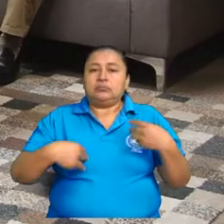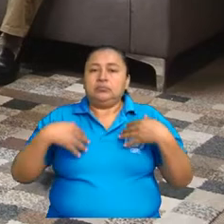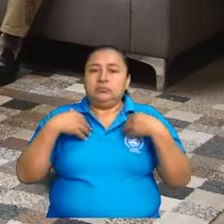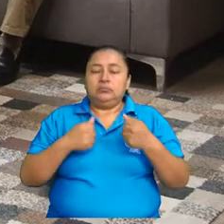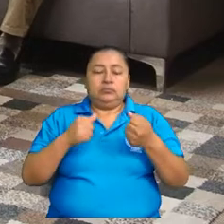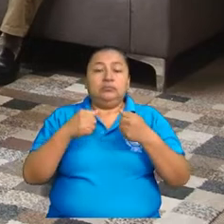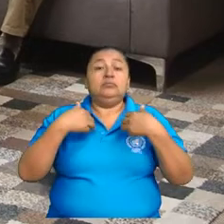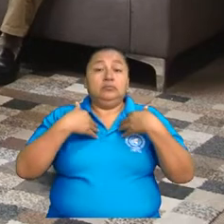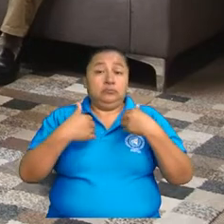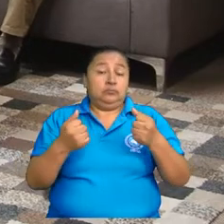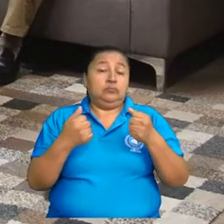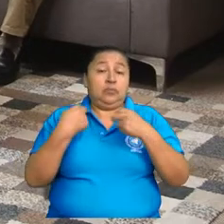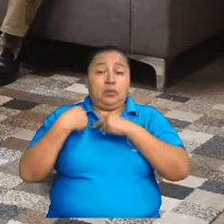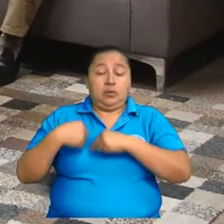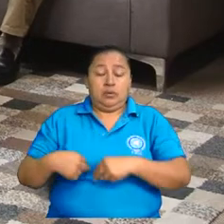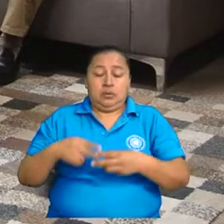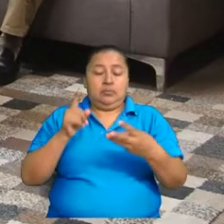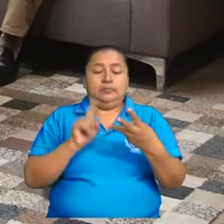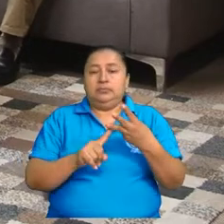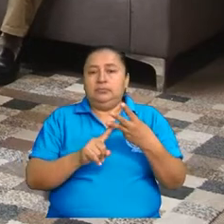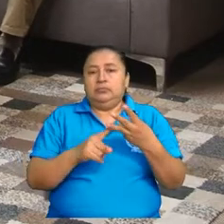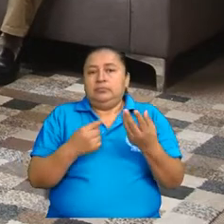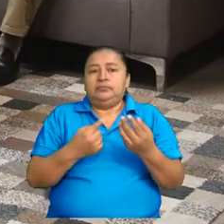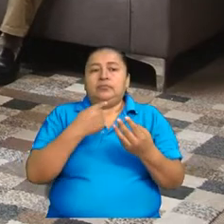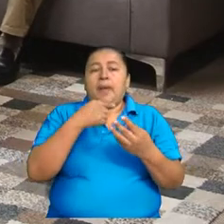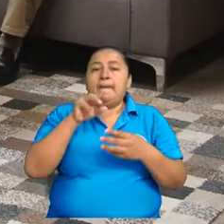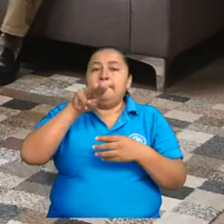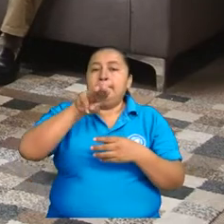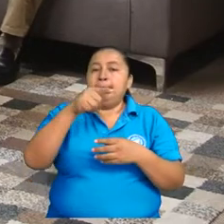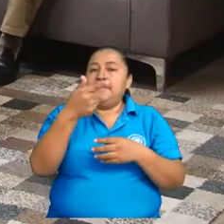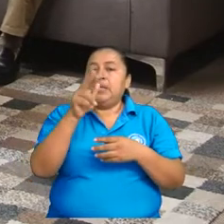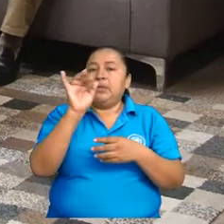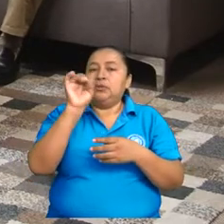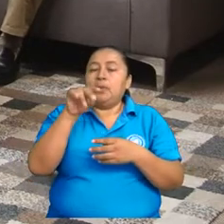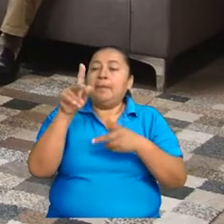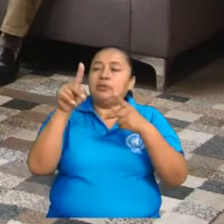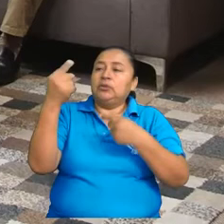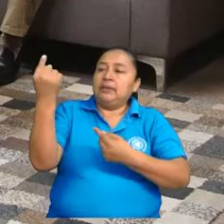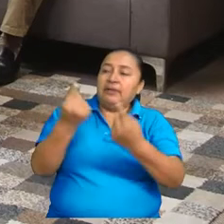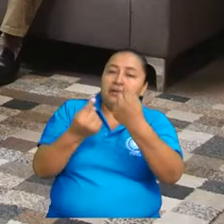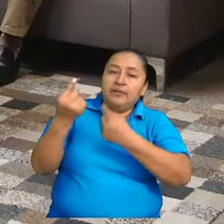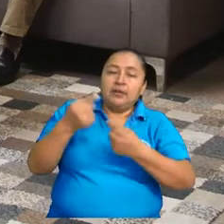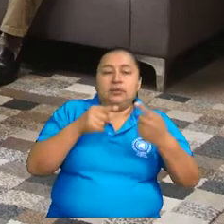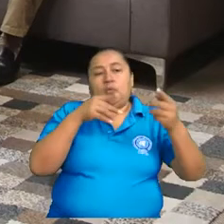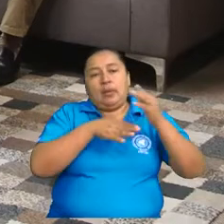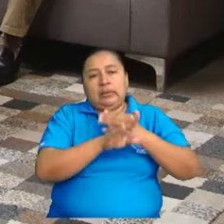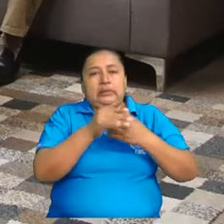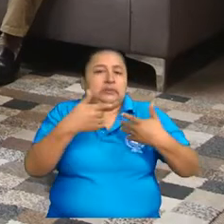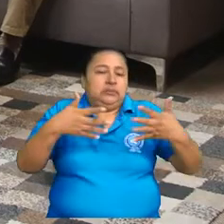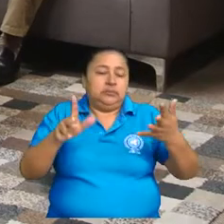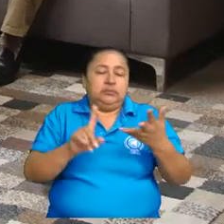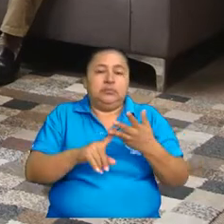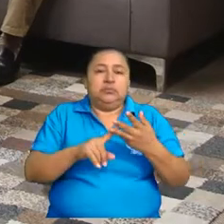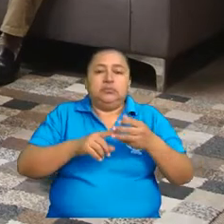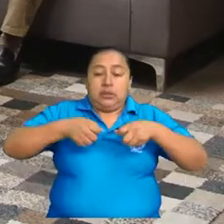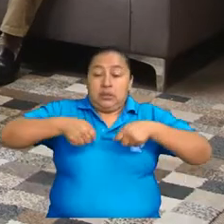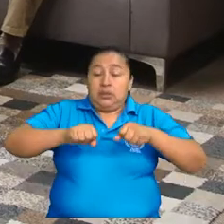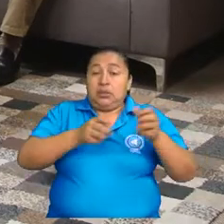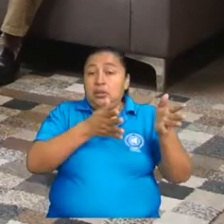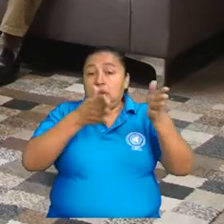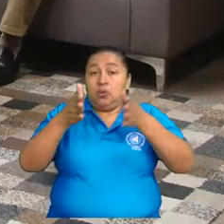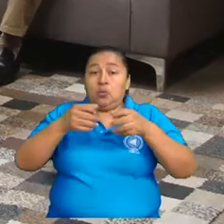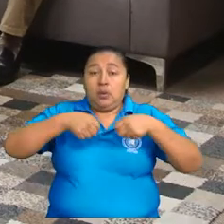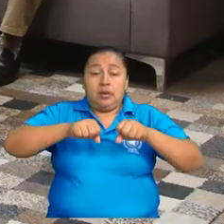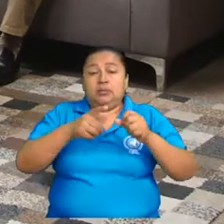salud humana, ¿verdad? Y entonces cada migración en su área de migración, cada quien pues hace su área aduana en la parte que